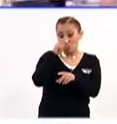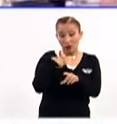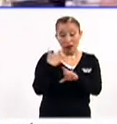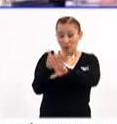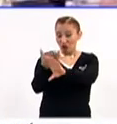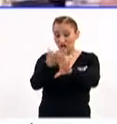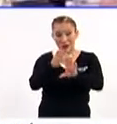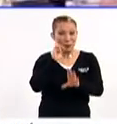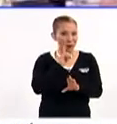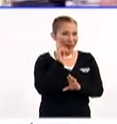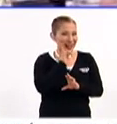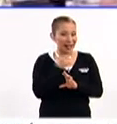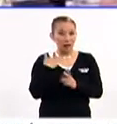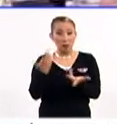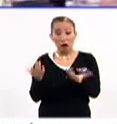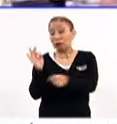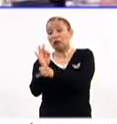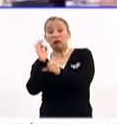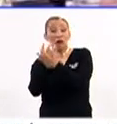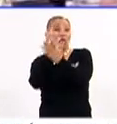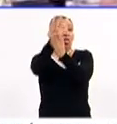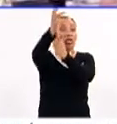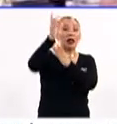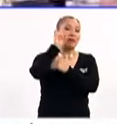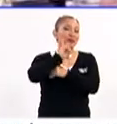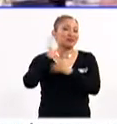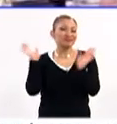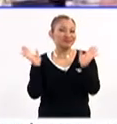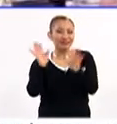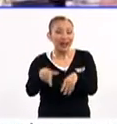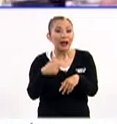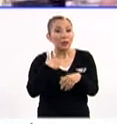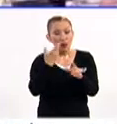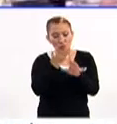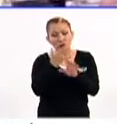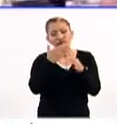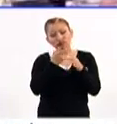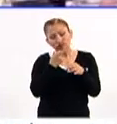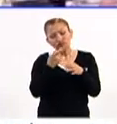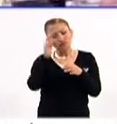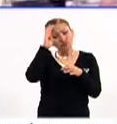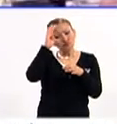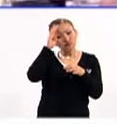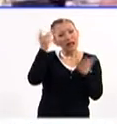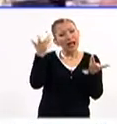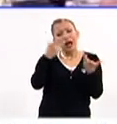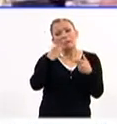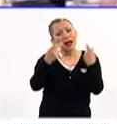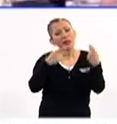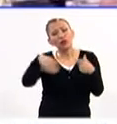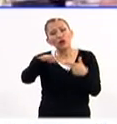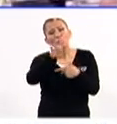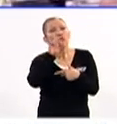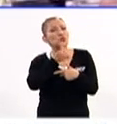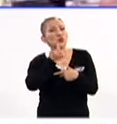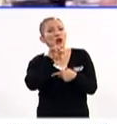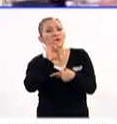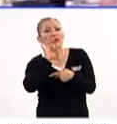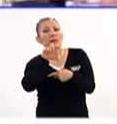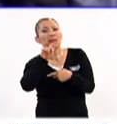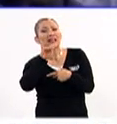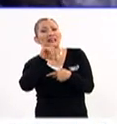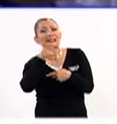las feministas, pero muchas veces tenía un argumento muy puntual para pensar qué es lo que estamos hablando las feministas y